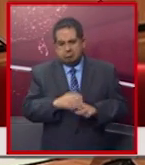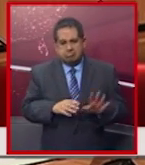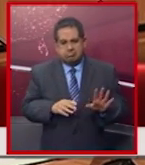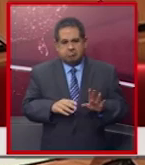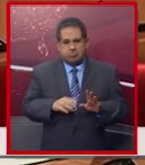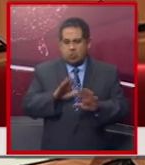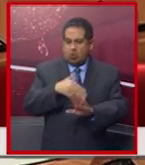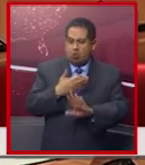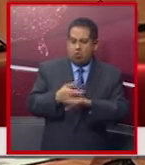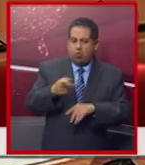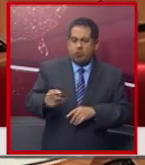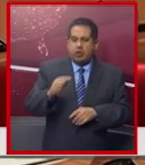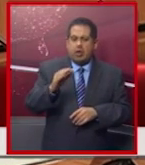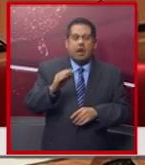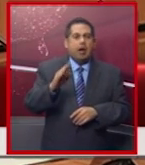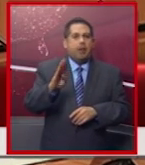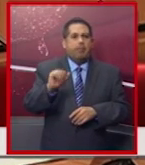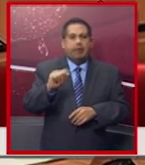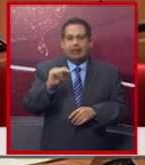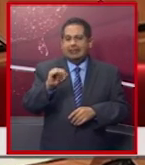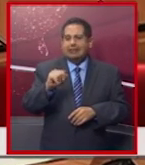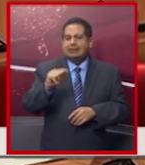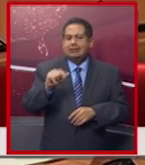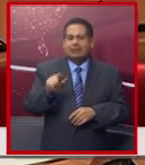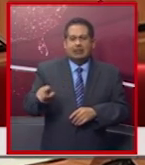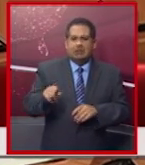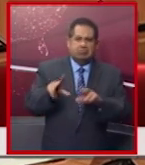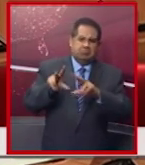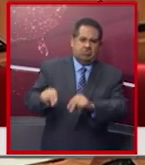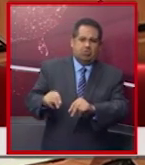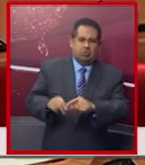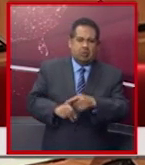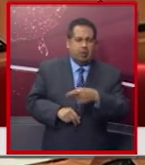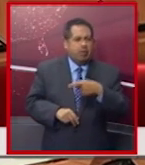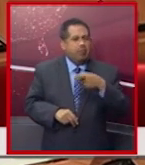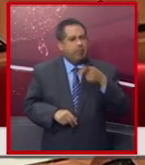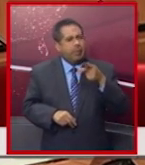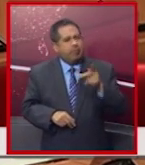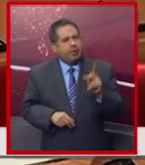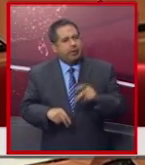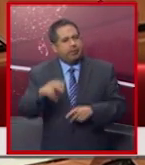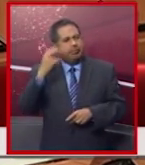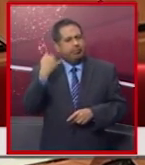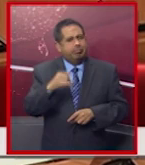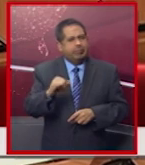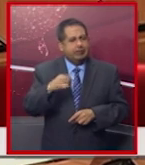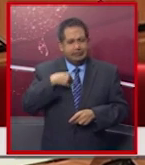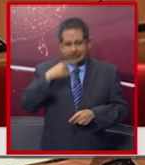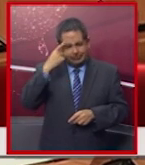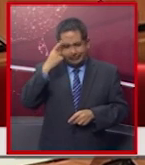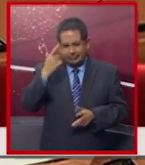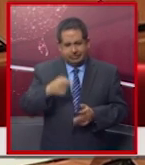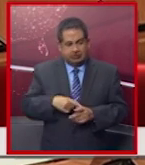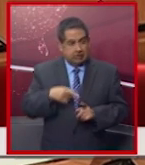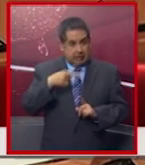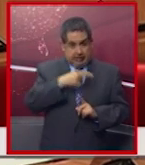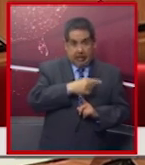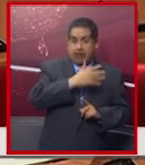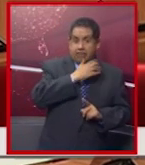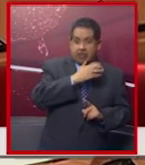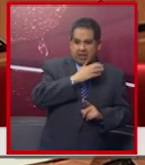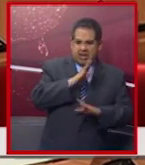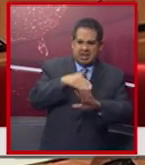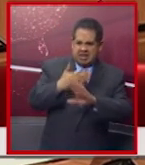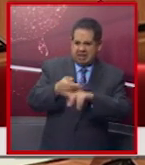de Fulgencio Batista. Pero vaya paradojas de la historia. Fidel Castro,